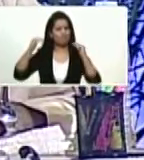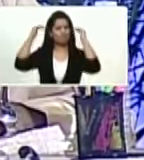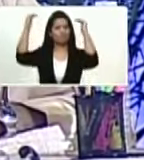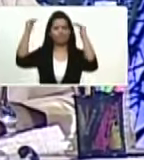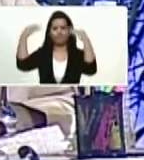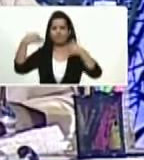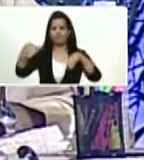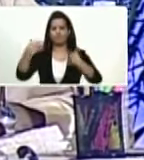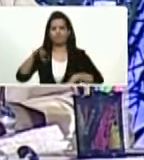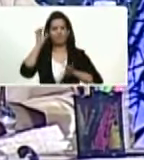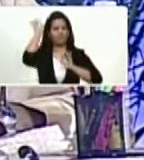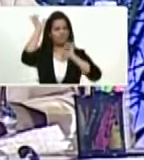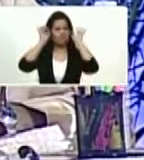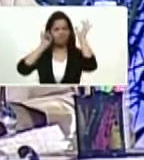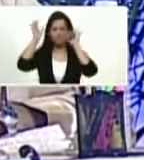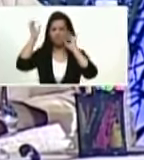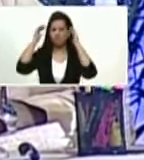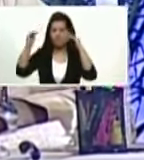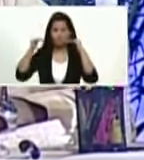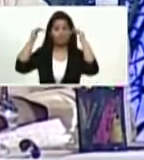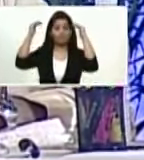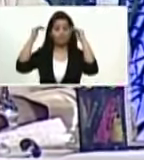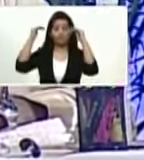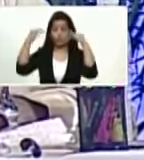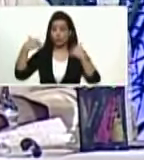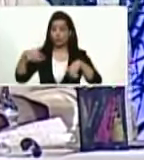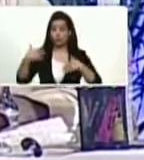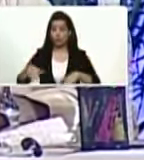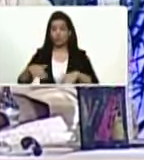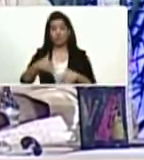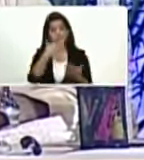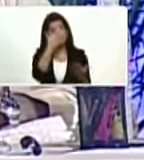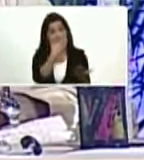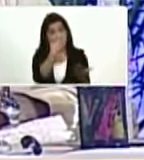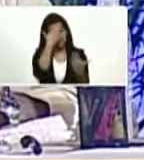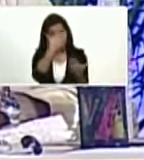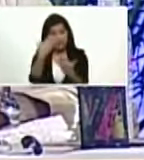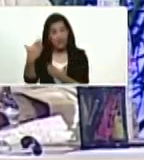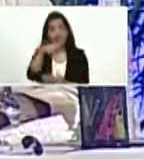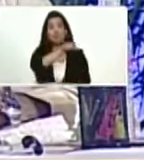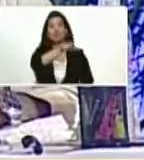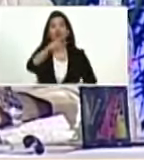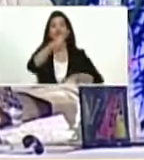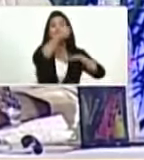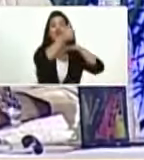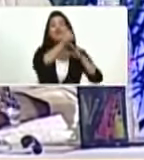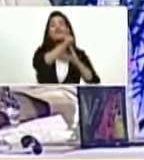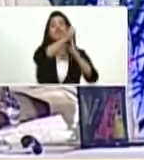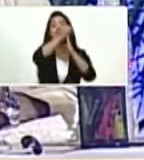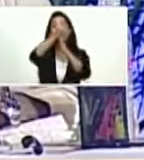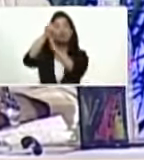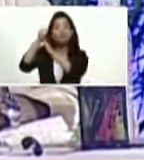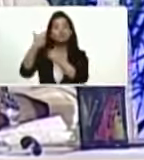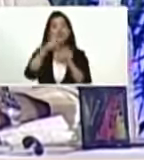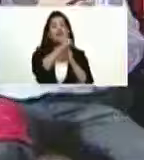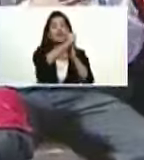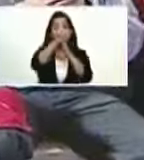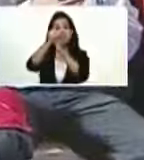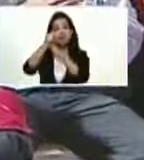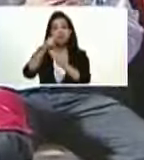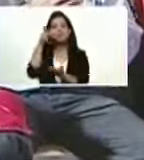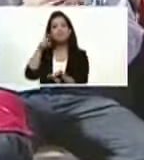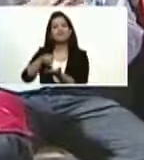creador e innovador a todos los dirigentes que han participado en este seminario del sistema de